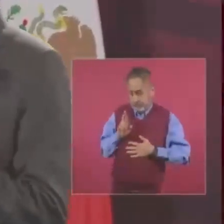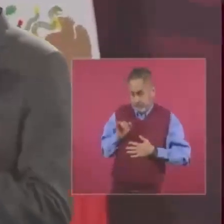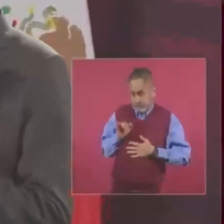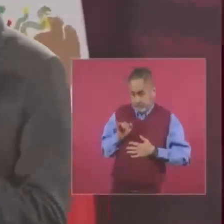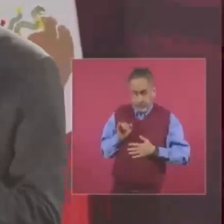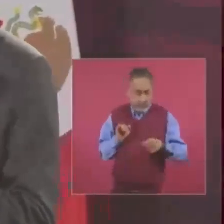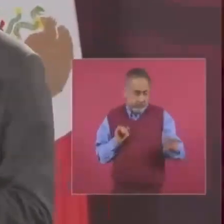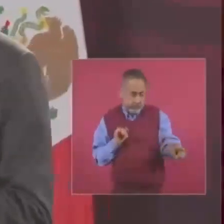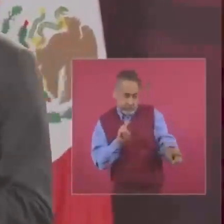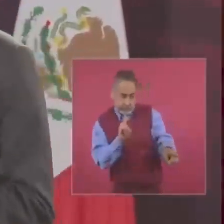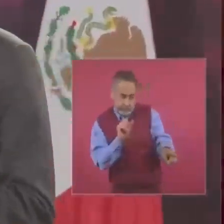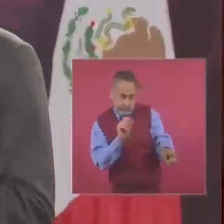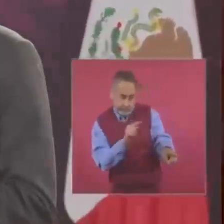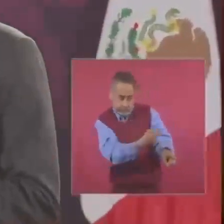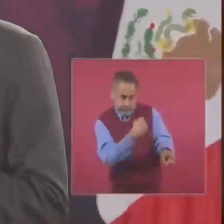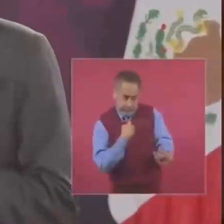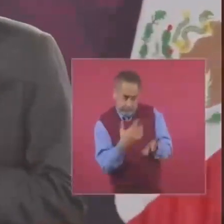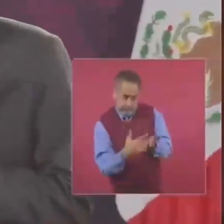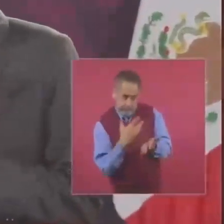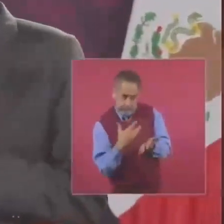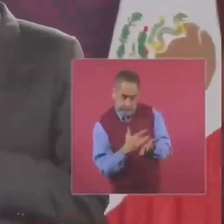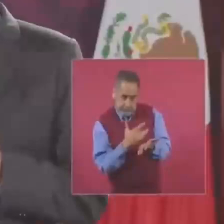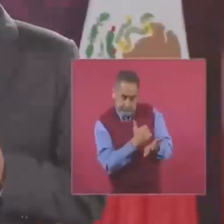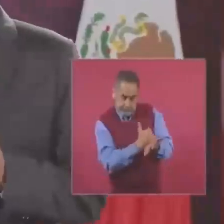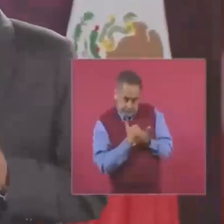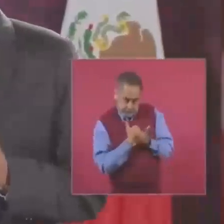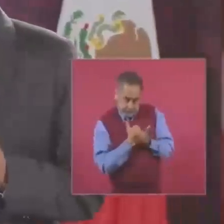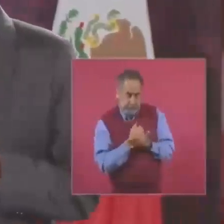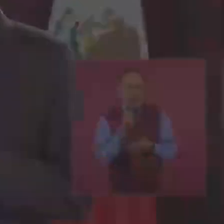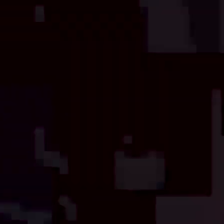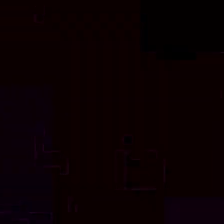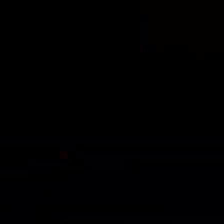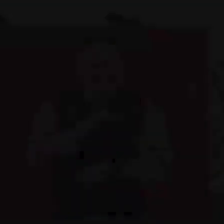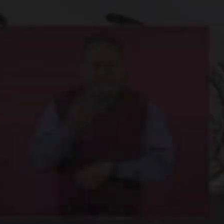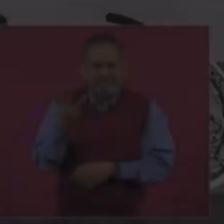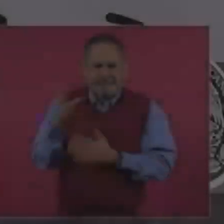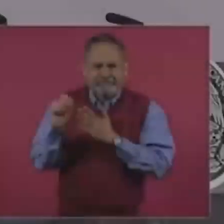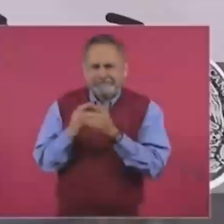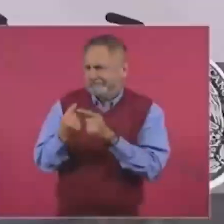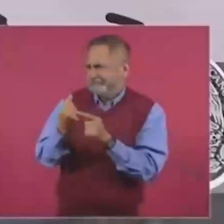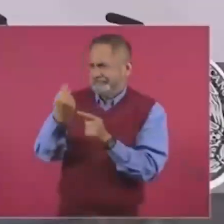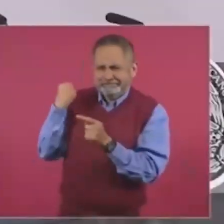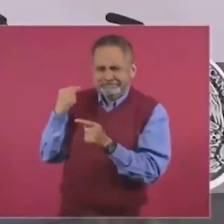anterior del PRIAN con Xóchitl Gálvez. Vamos a escucharlo.